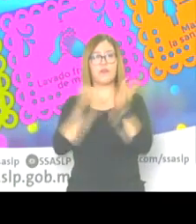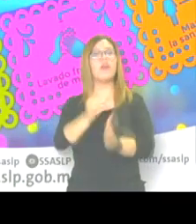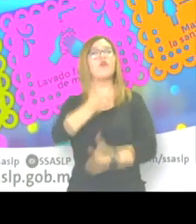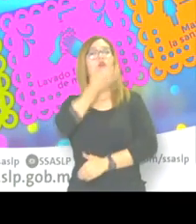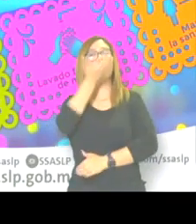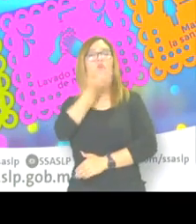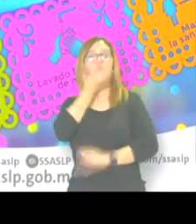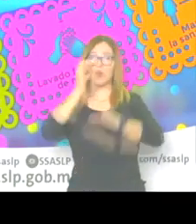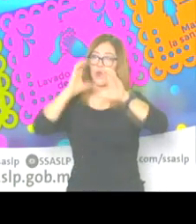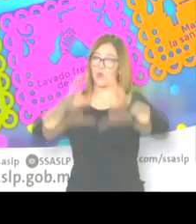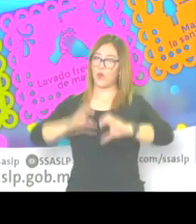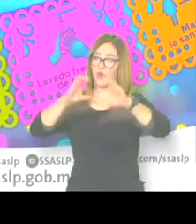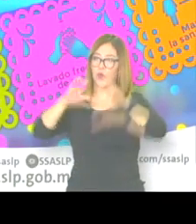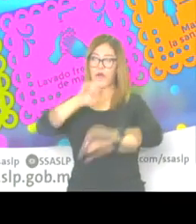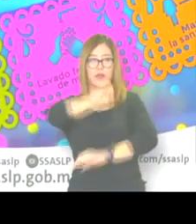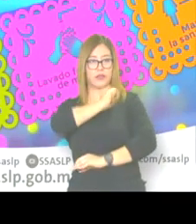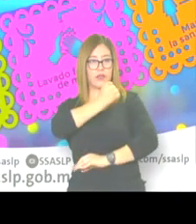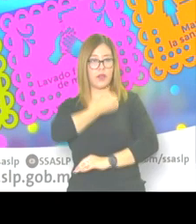nuestra salud.